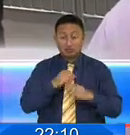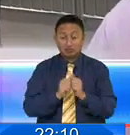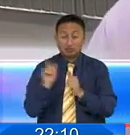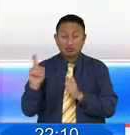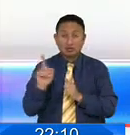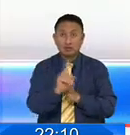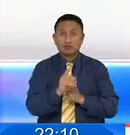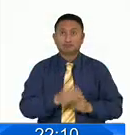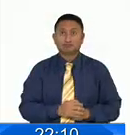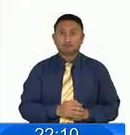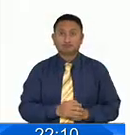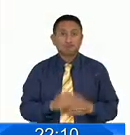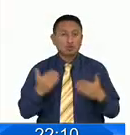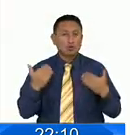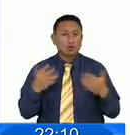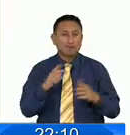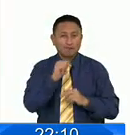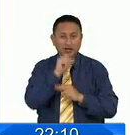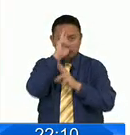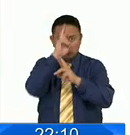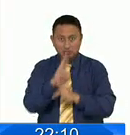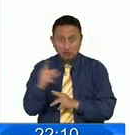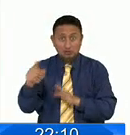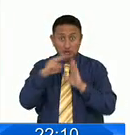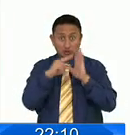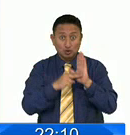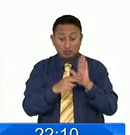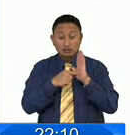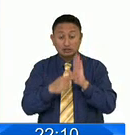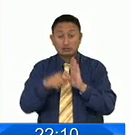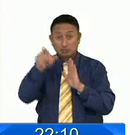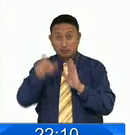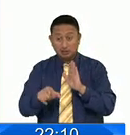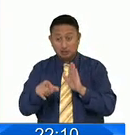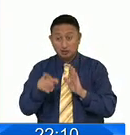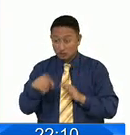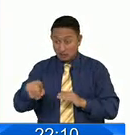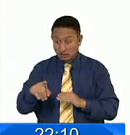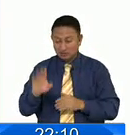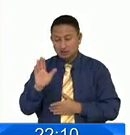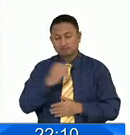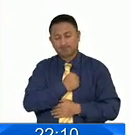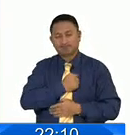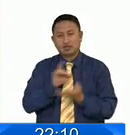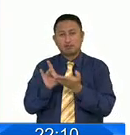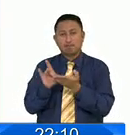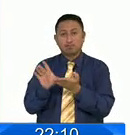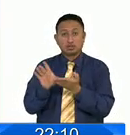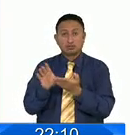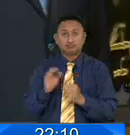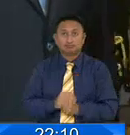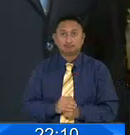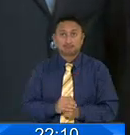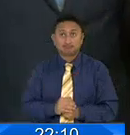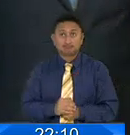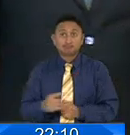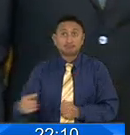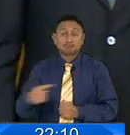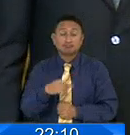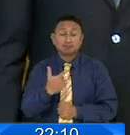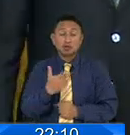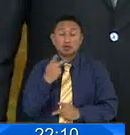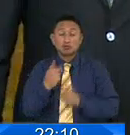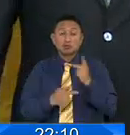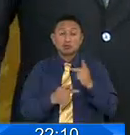institución. Cualquier incumplimiento a estas disposiciones podría costarle el puesto a cualquier funcionario del Ejecutivo. Esto sin perjuicio de que un proceso